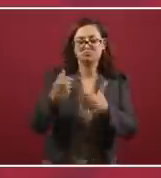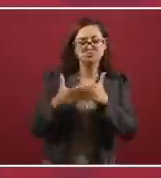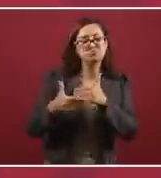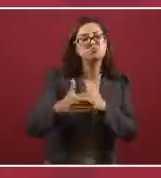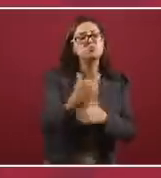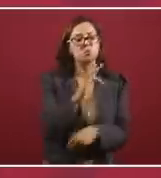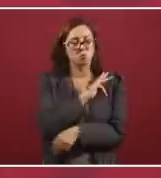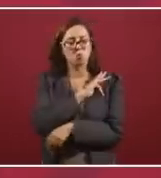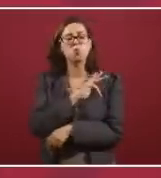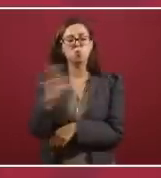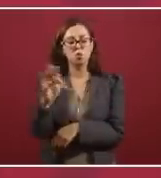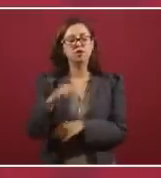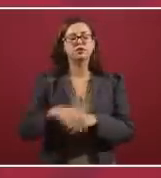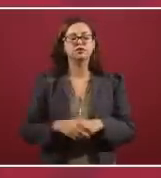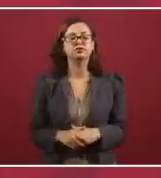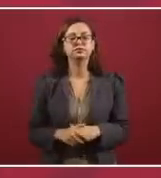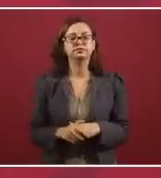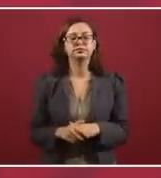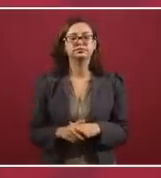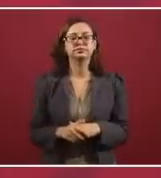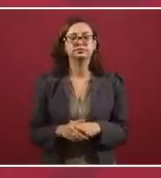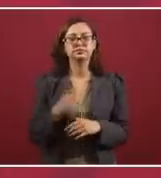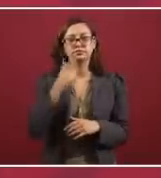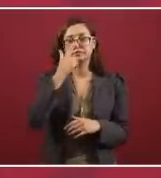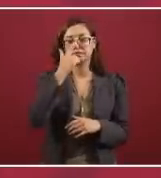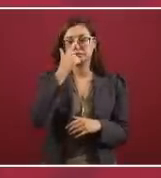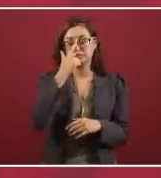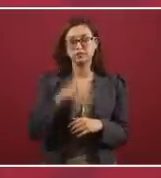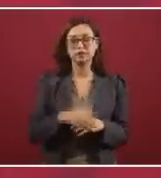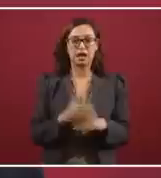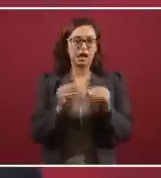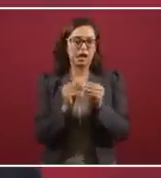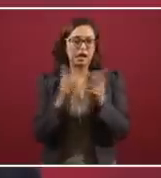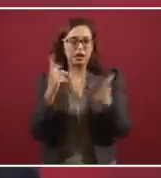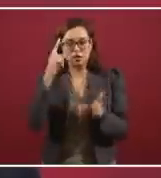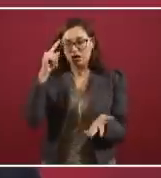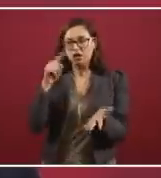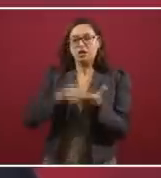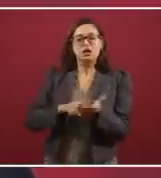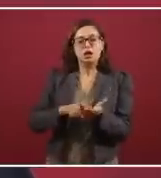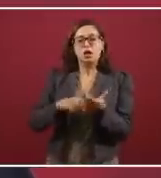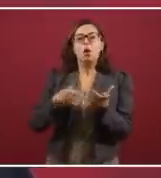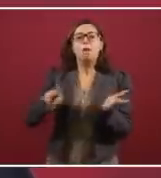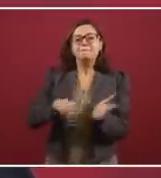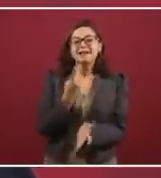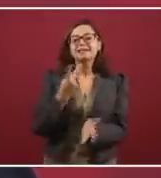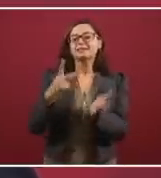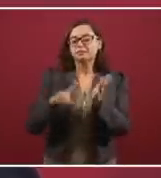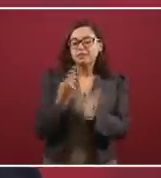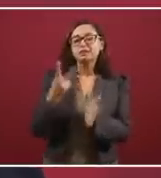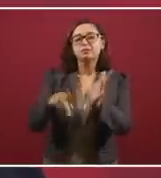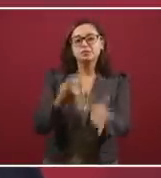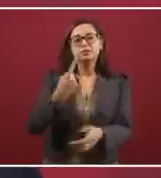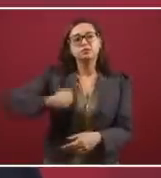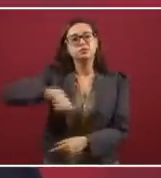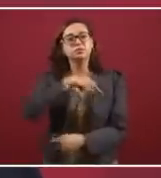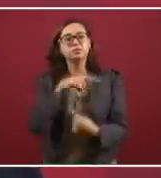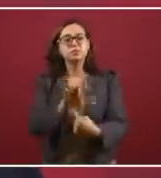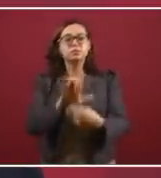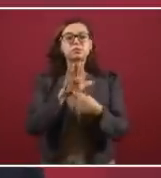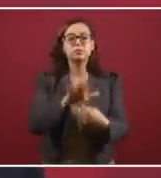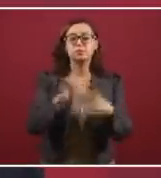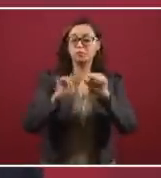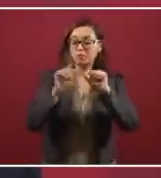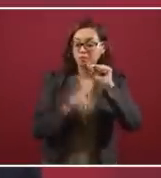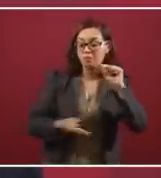Yo me uno a la creencia, porque así lo hemos manifestado en repetidas ocasiones, de que nuestro país